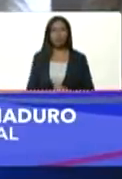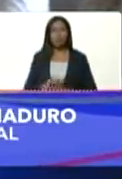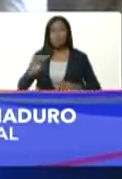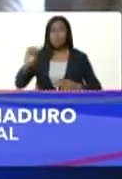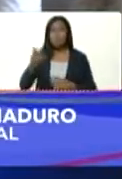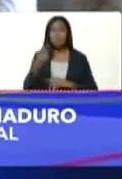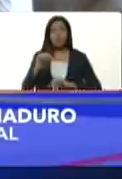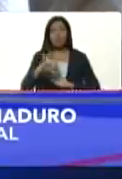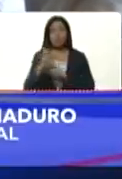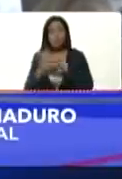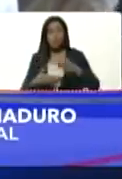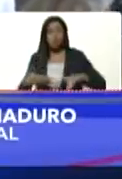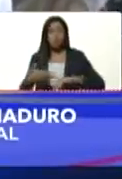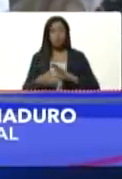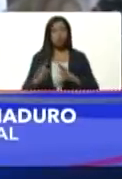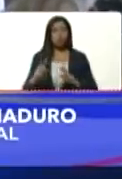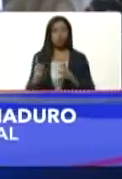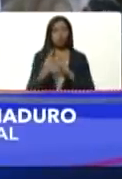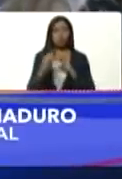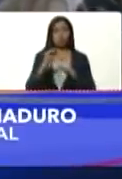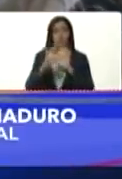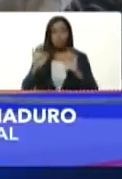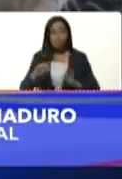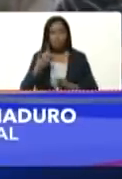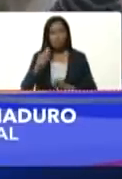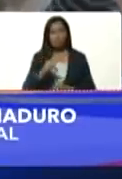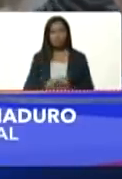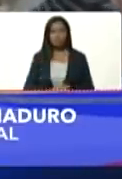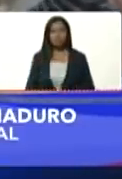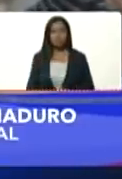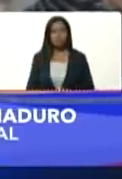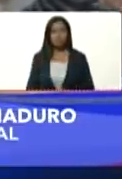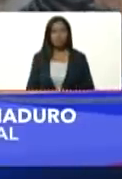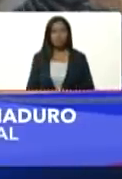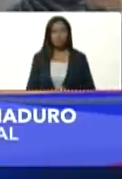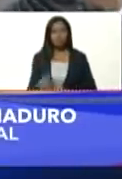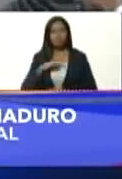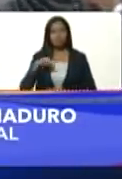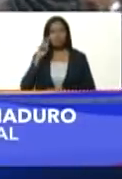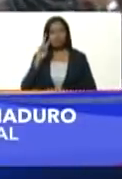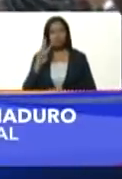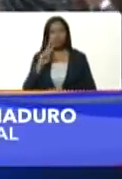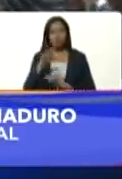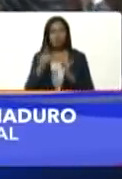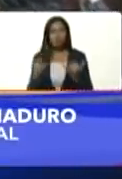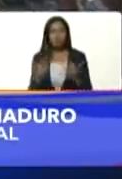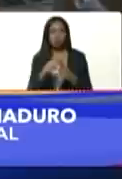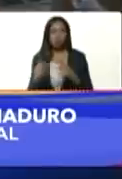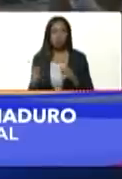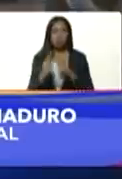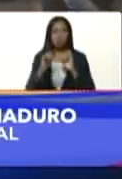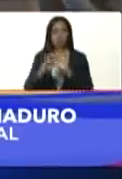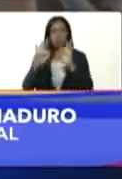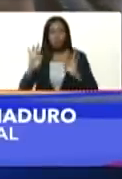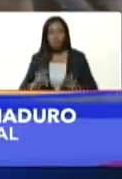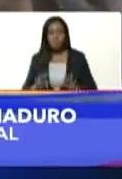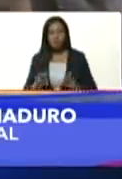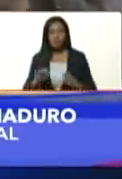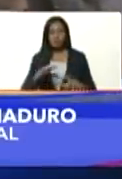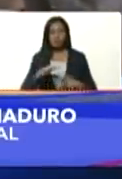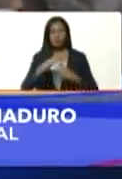Nunca antes hemos enfrentado una situación como esta. Y hay que ver que nosotros hemos enfrentado situaciones.